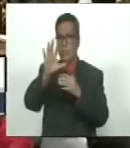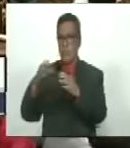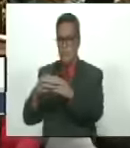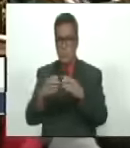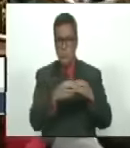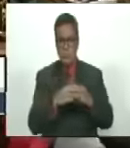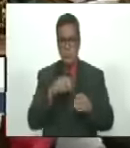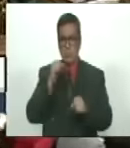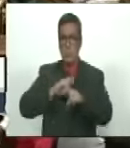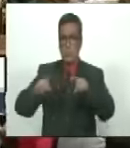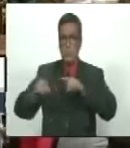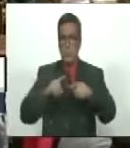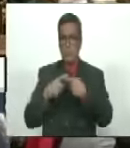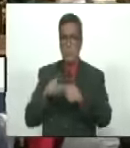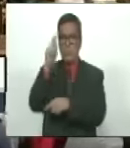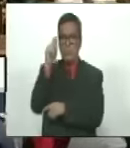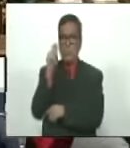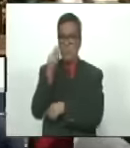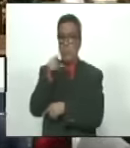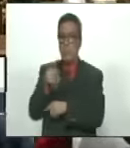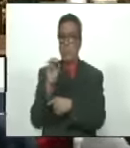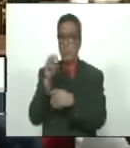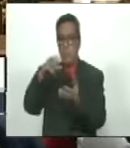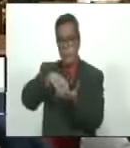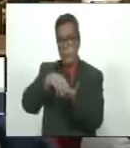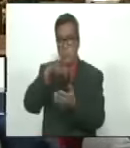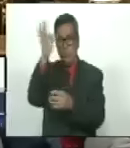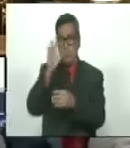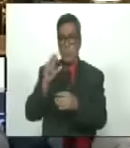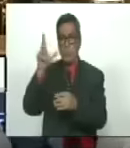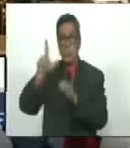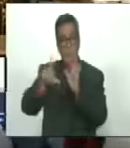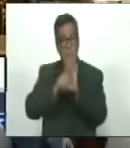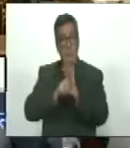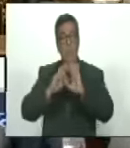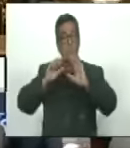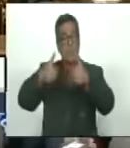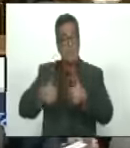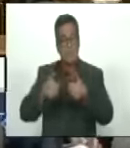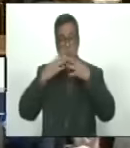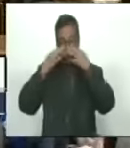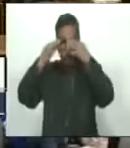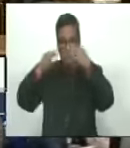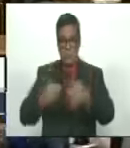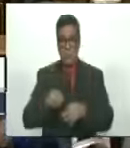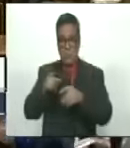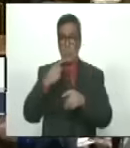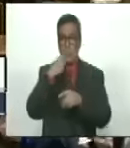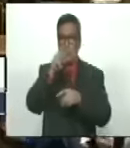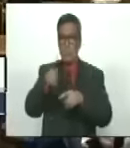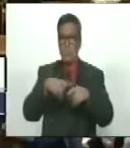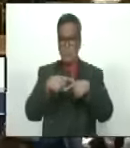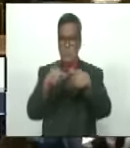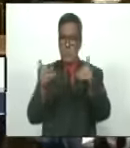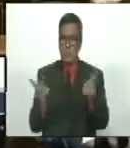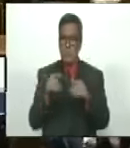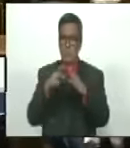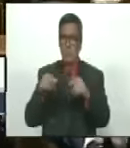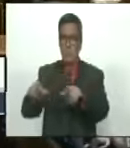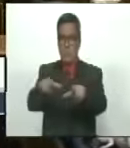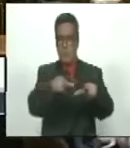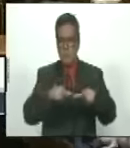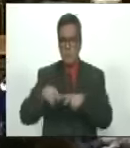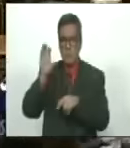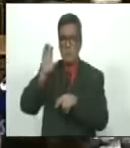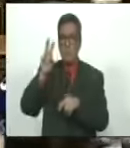de trabajo dirigidas por diferentes diputados aquí en el Palacio Federal Legislativo para dar inicio oficial a esta consulta pública en todo